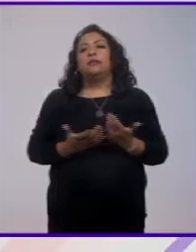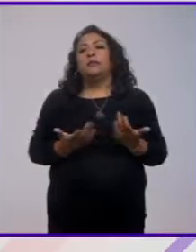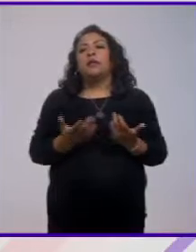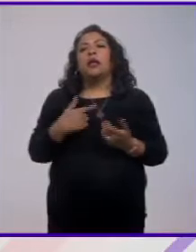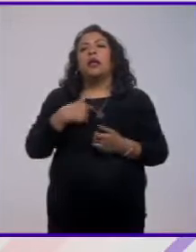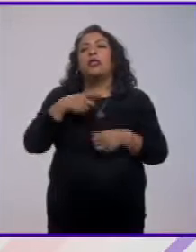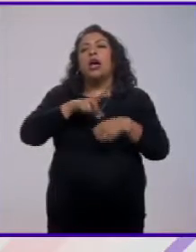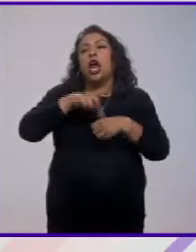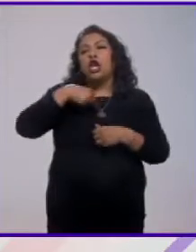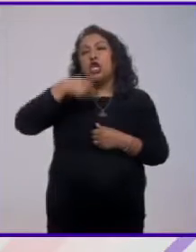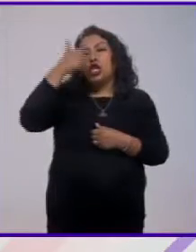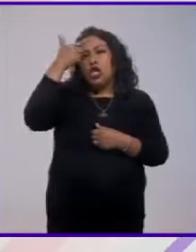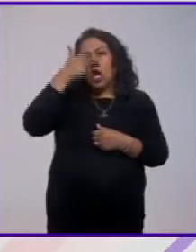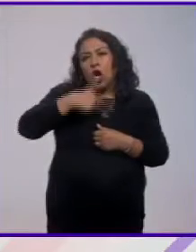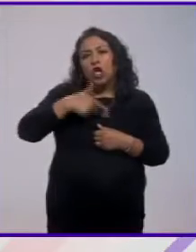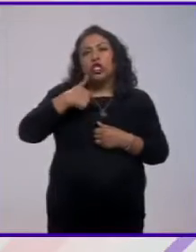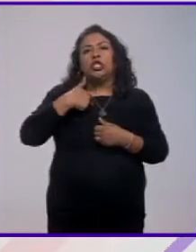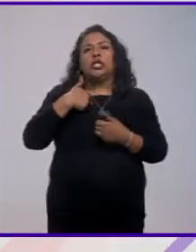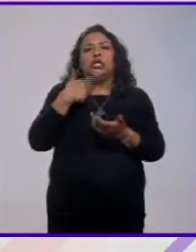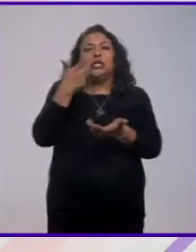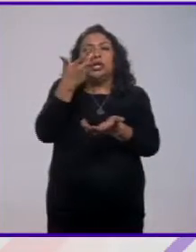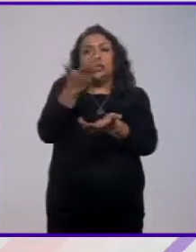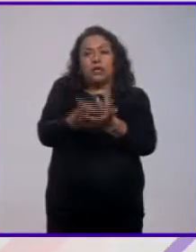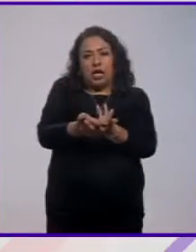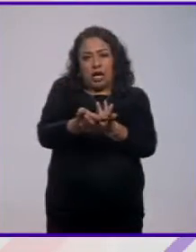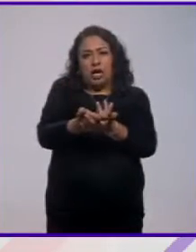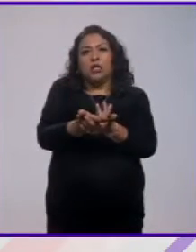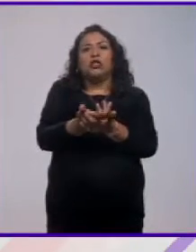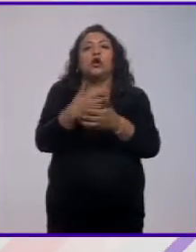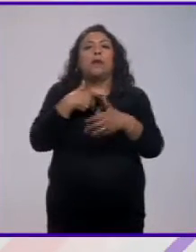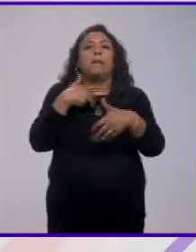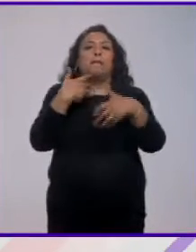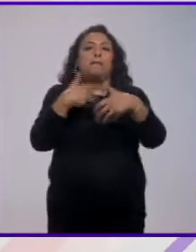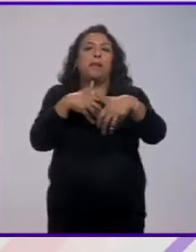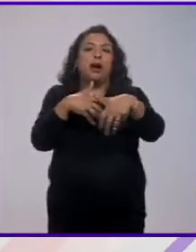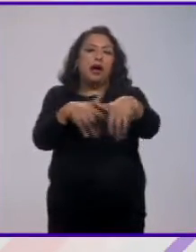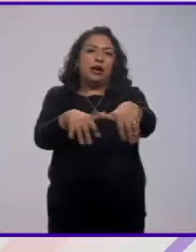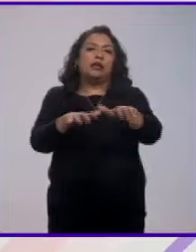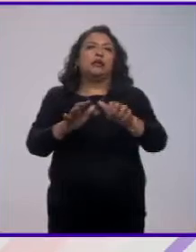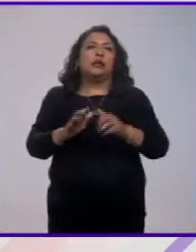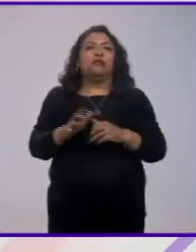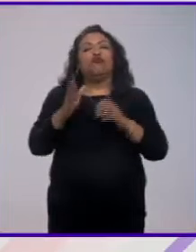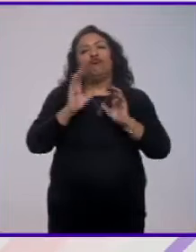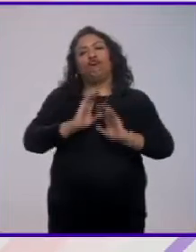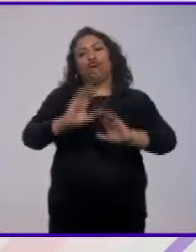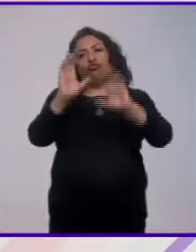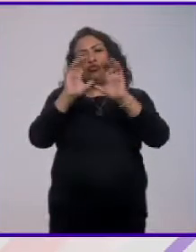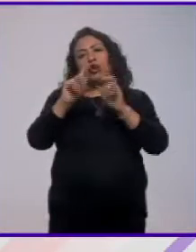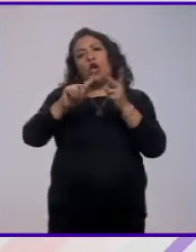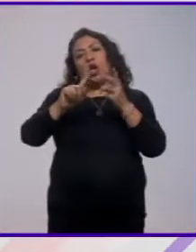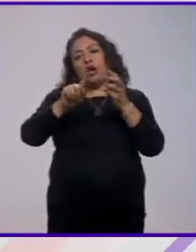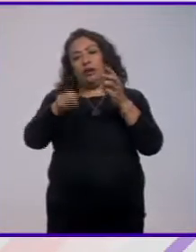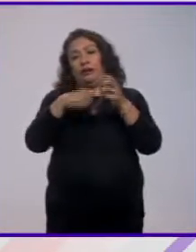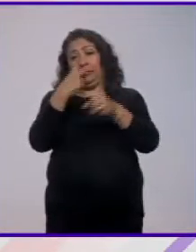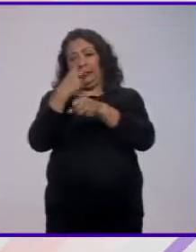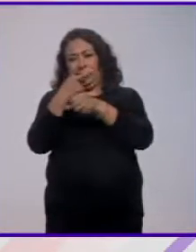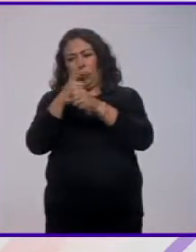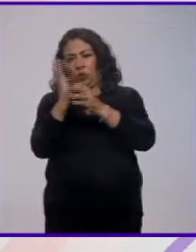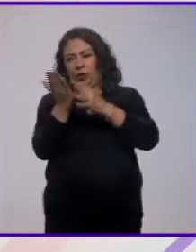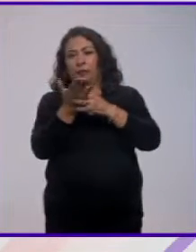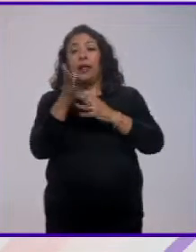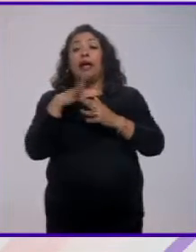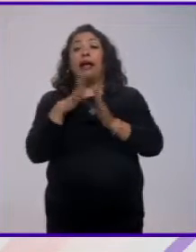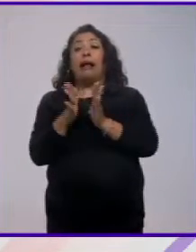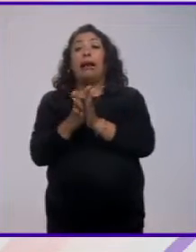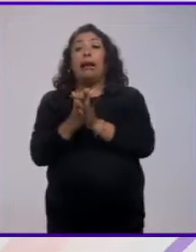en las noches, en los descansos, en las marchas o en el movimiento, y otra parte de un libro